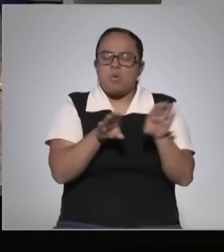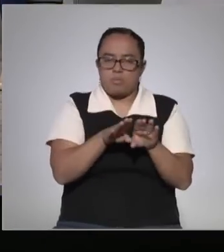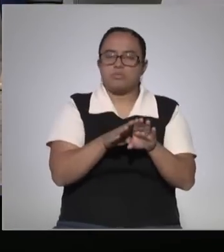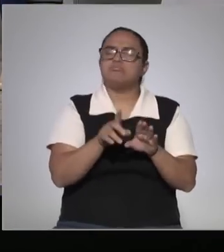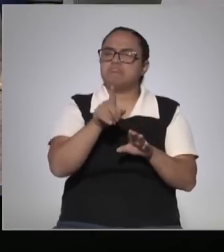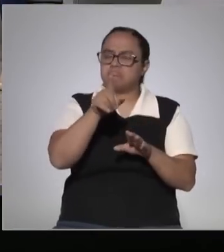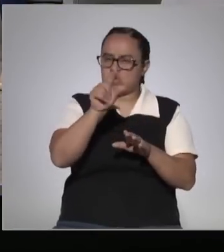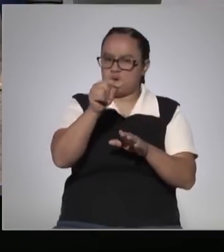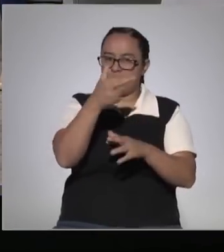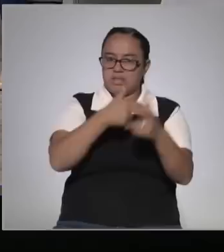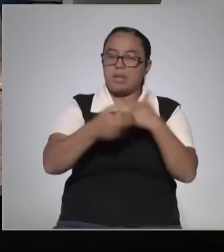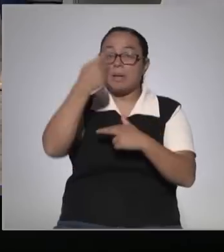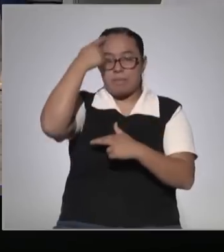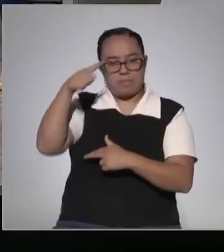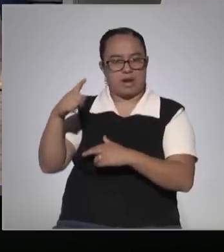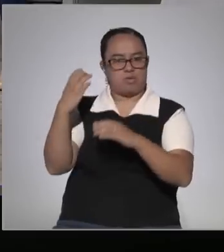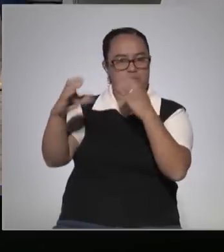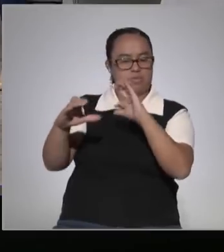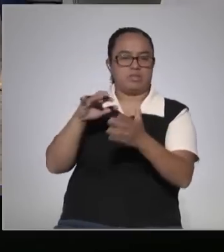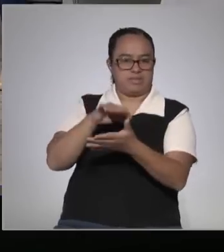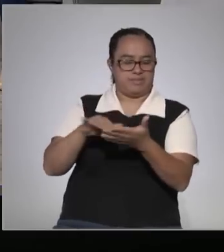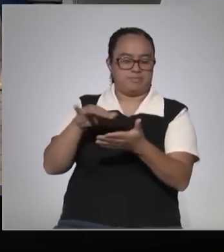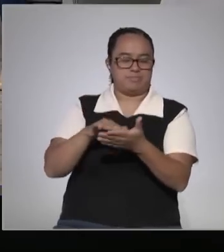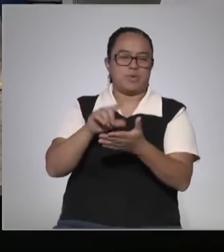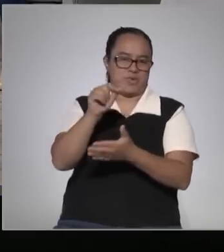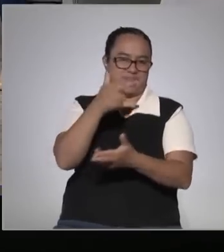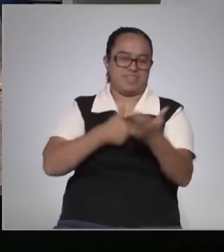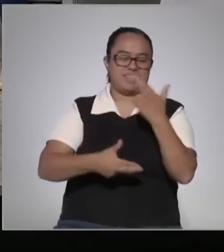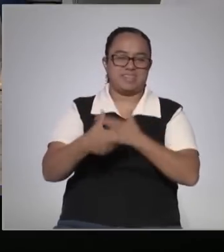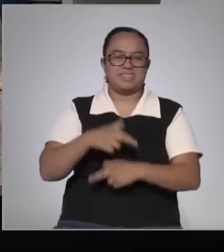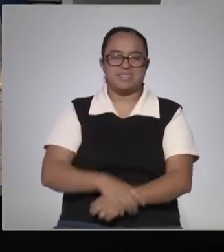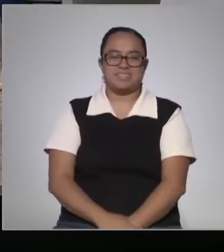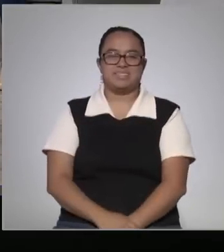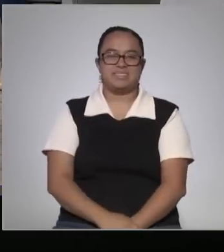a leer algunos de los comentarios que tenemos en las redes sociales. Regresamos.